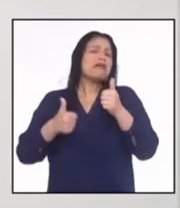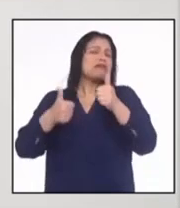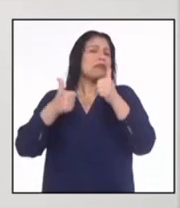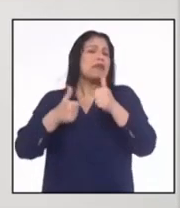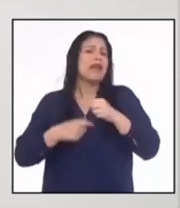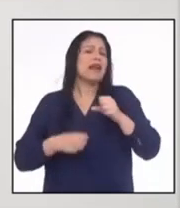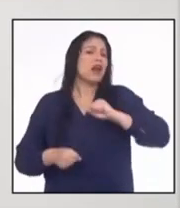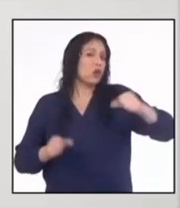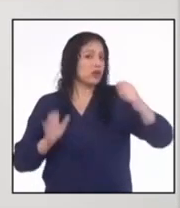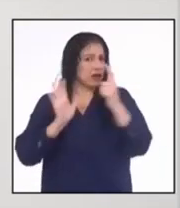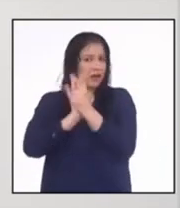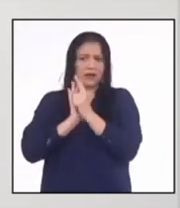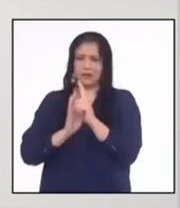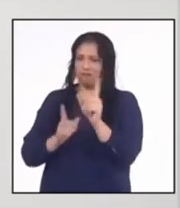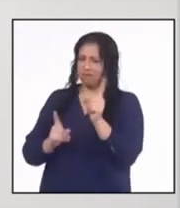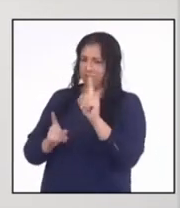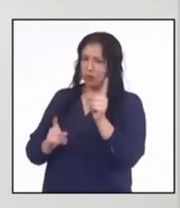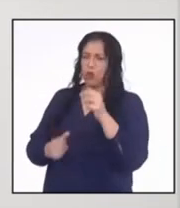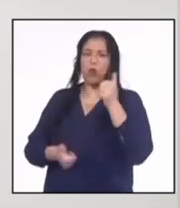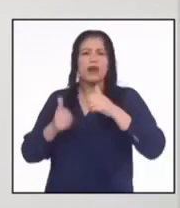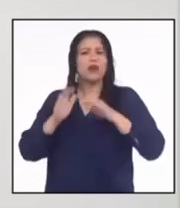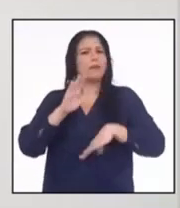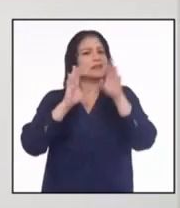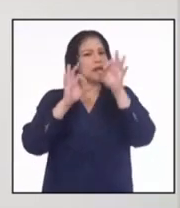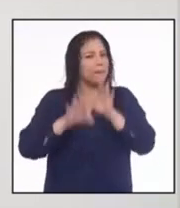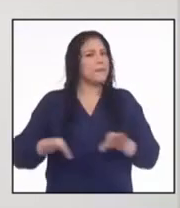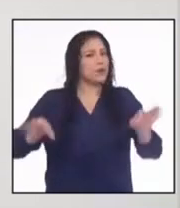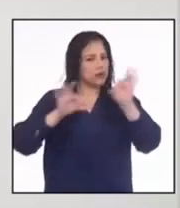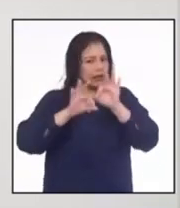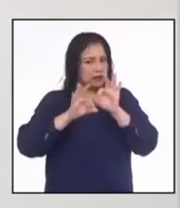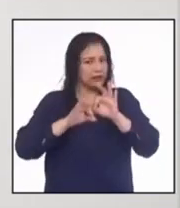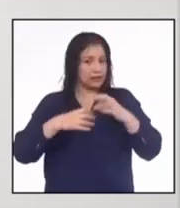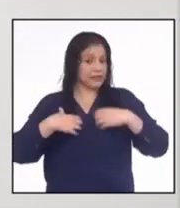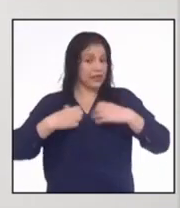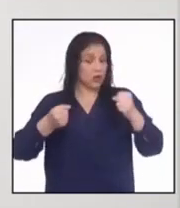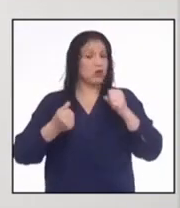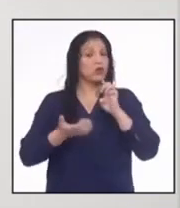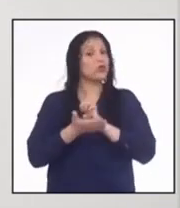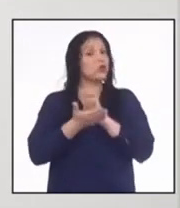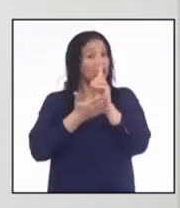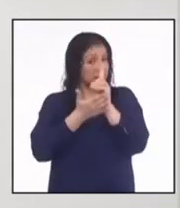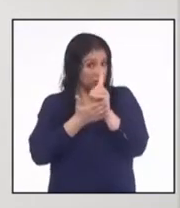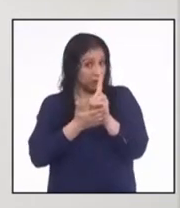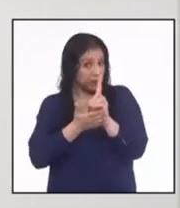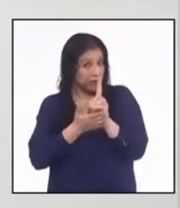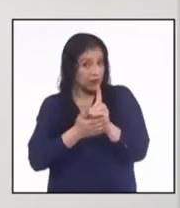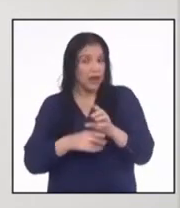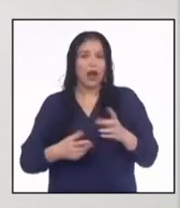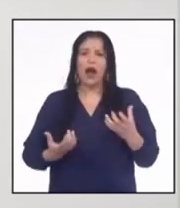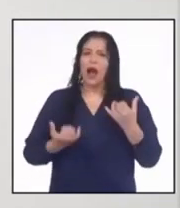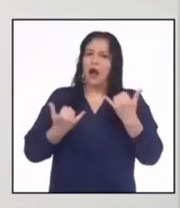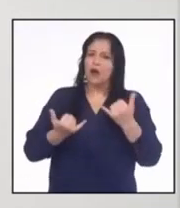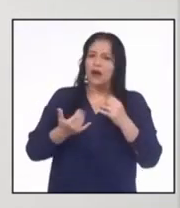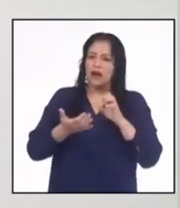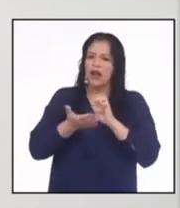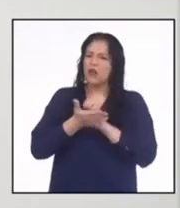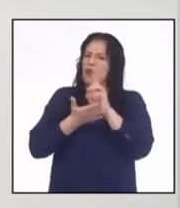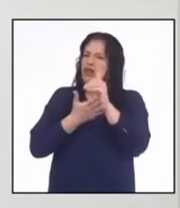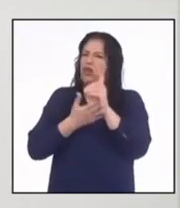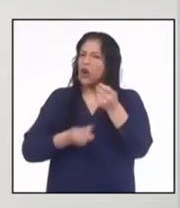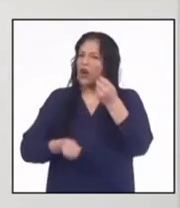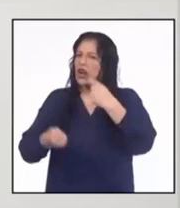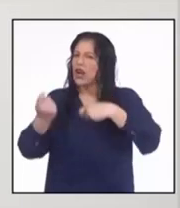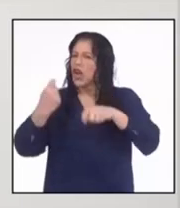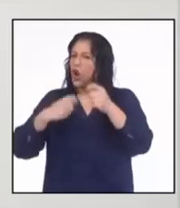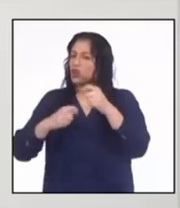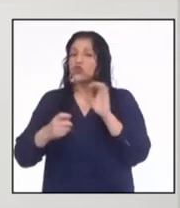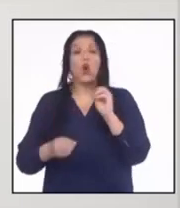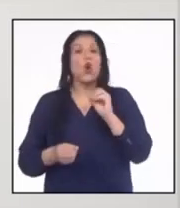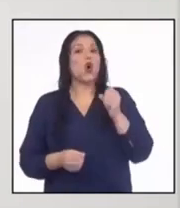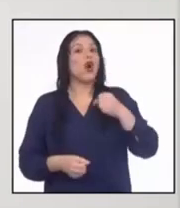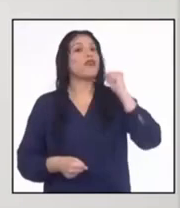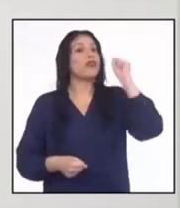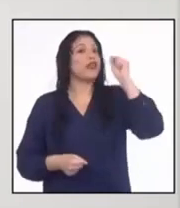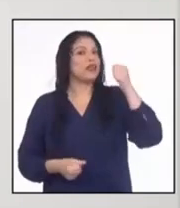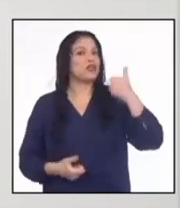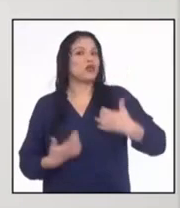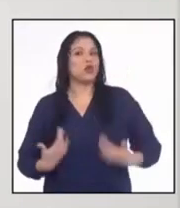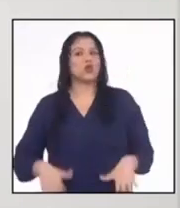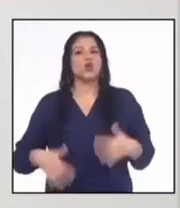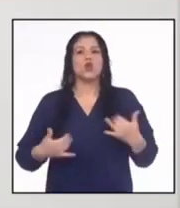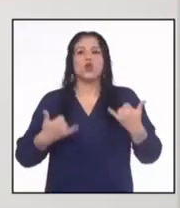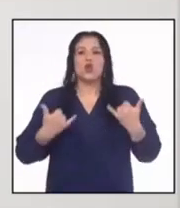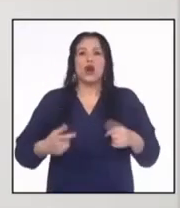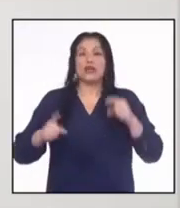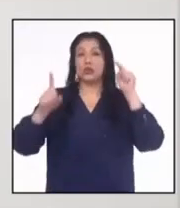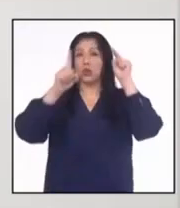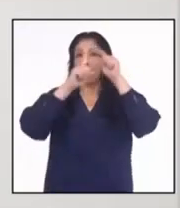¿Se prioriza la salud y la educación? ¿La educación es un negocio o un derecho? Es un reto